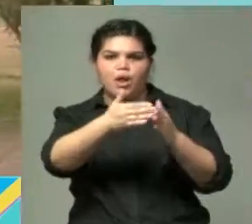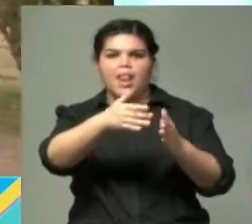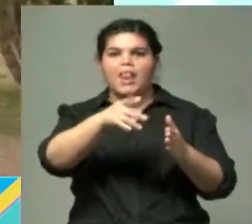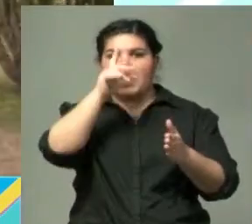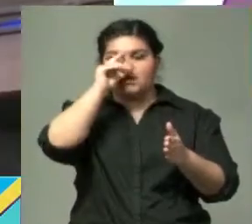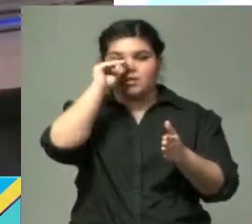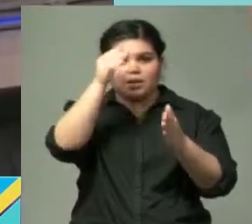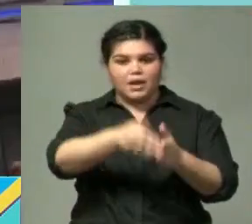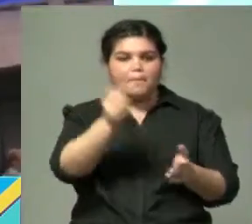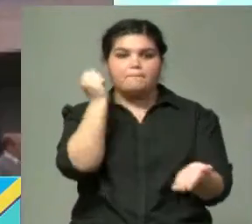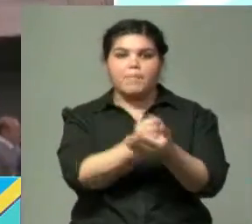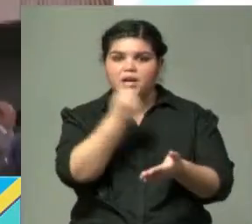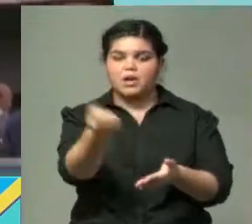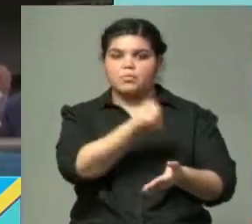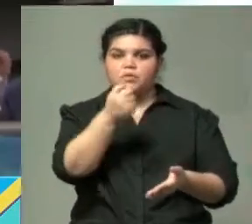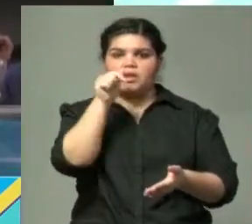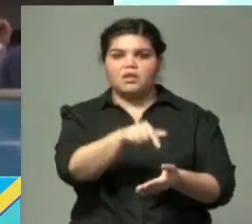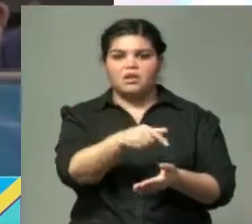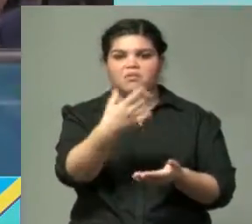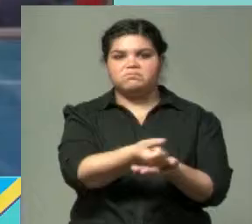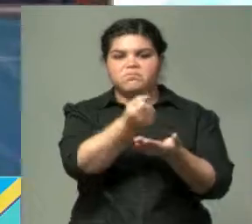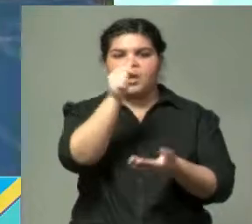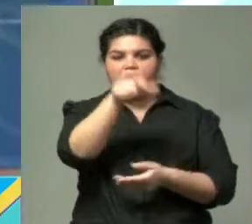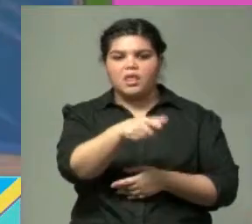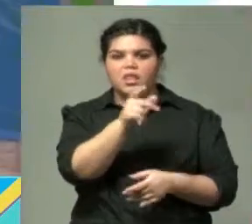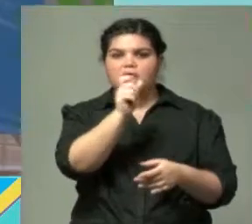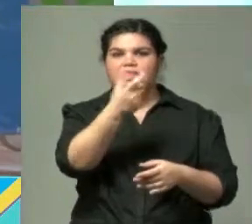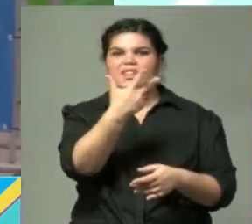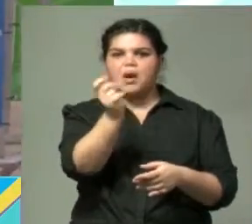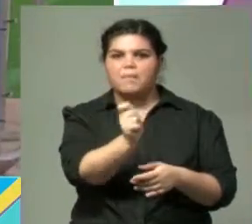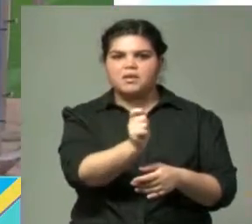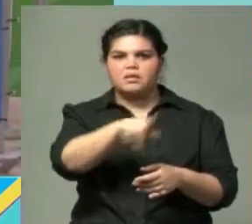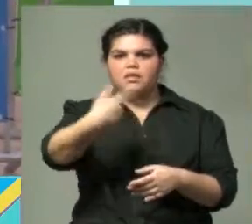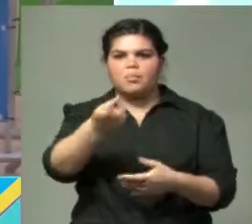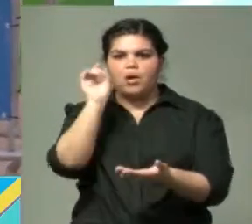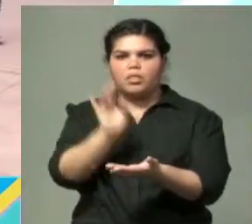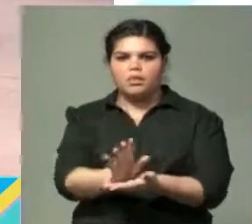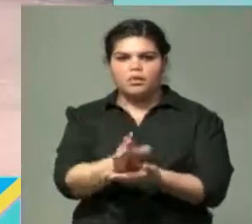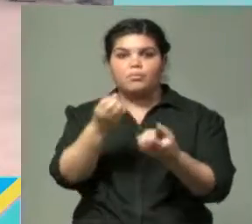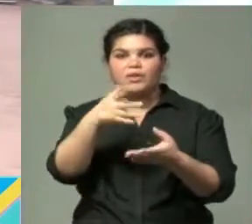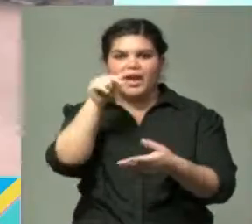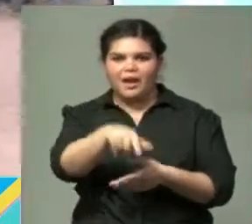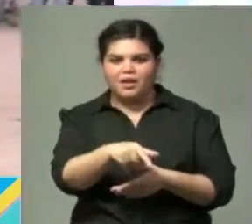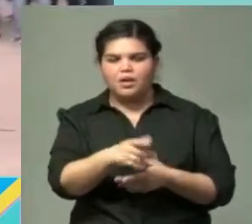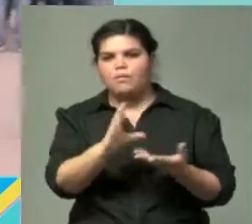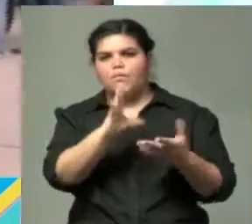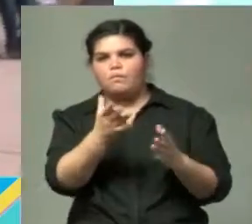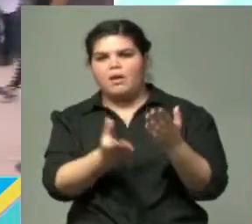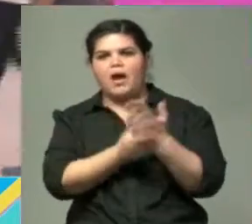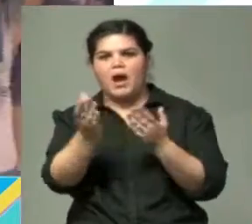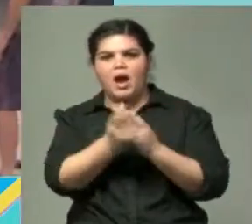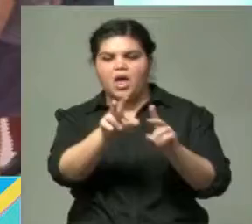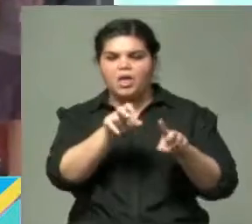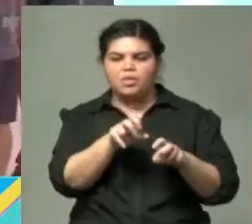empresas, las grandes marcas, toman a los pibes por 3 meses y les dan de baja, porque así se ahorran gastos de